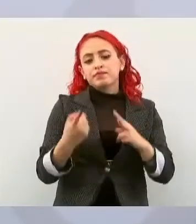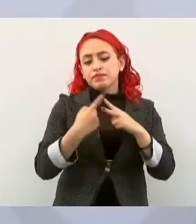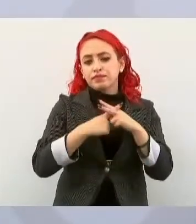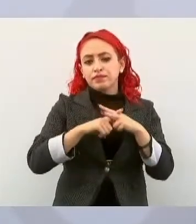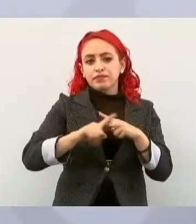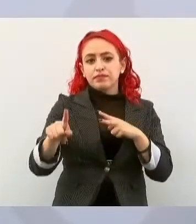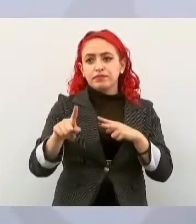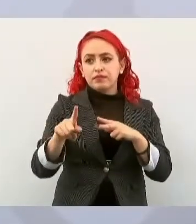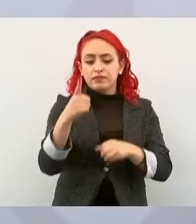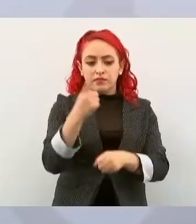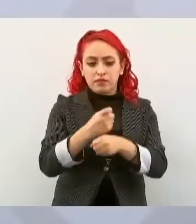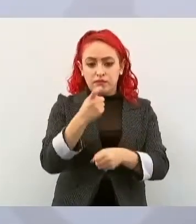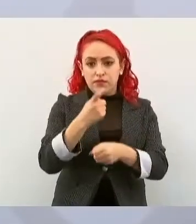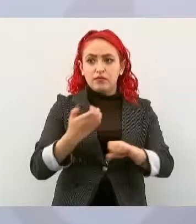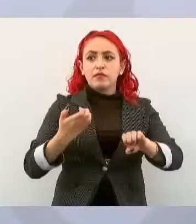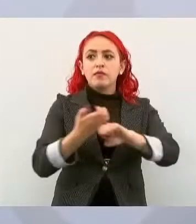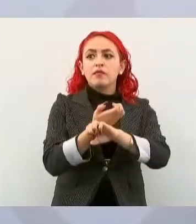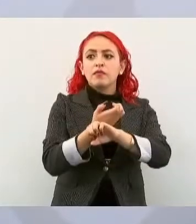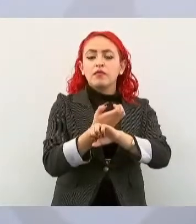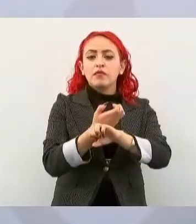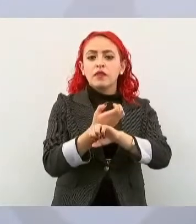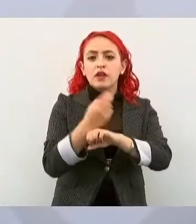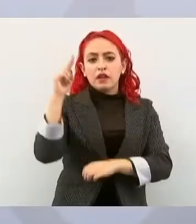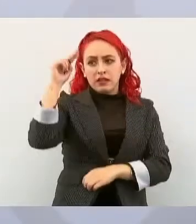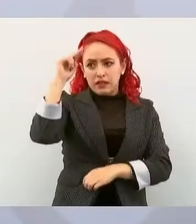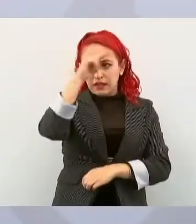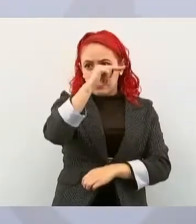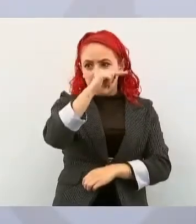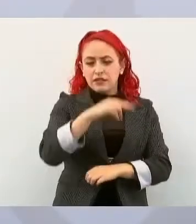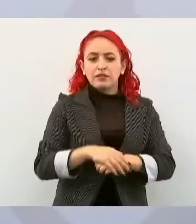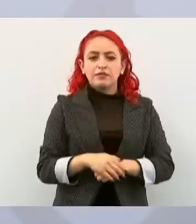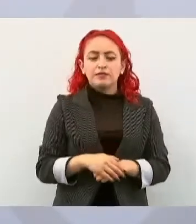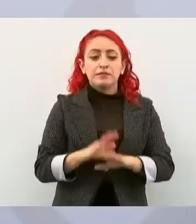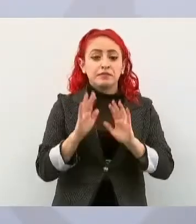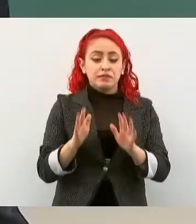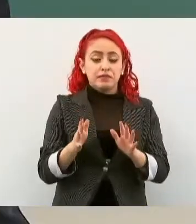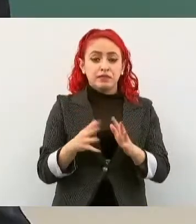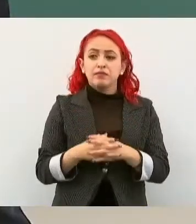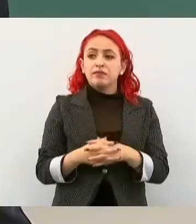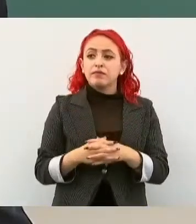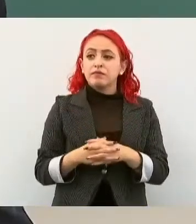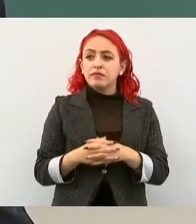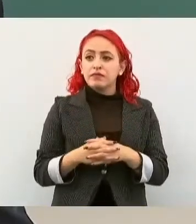Comenzamos, el primer estado fue Nayarit, llevamos